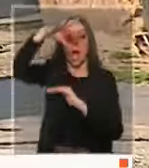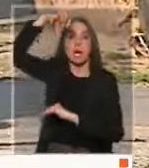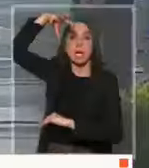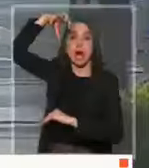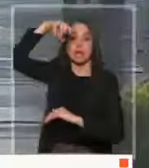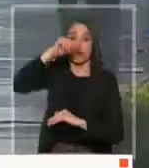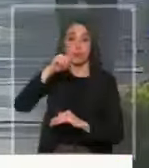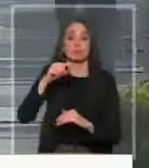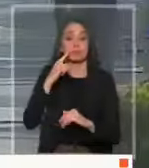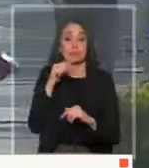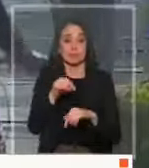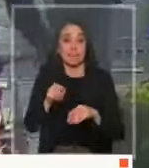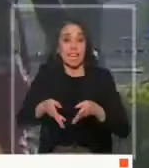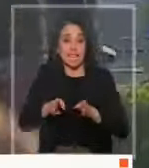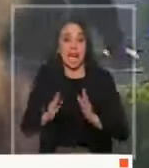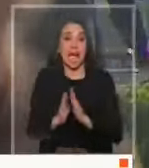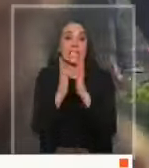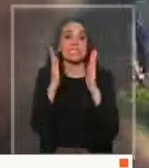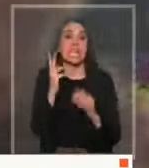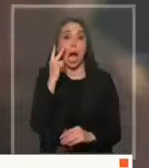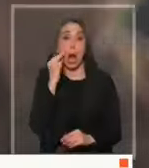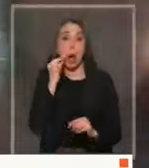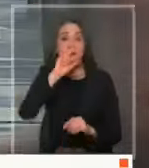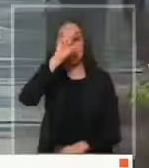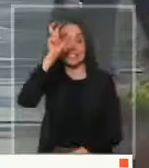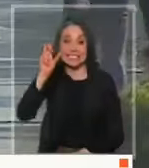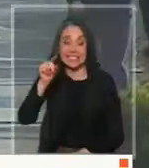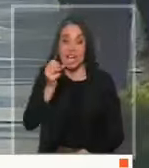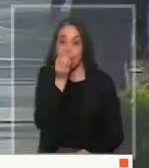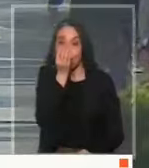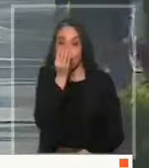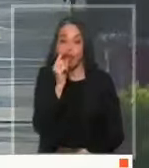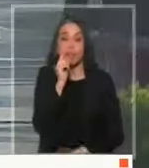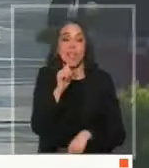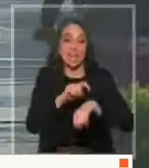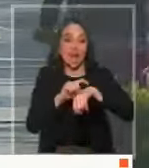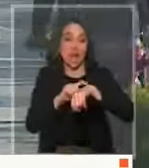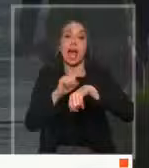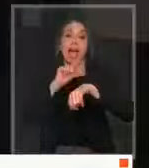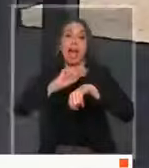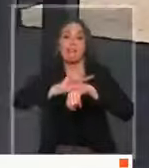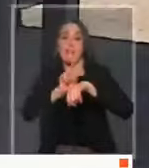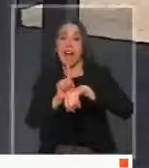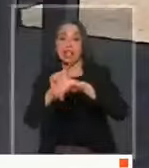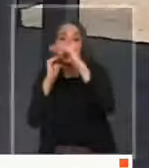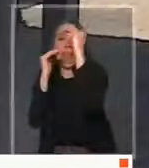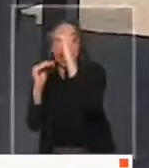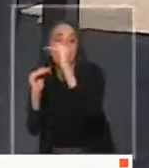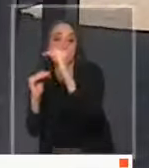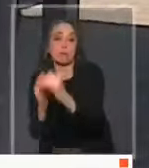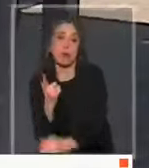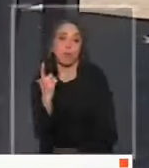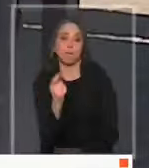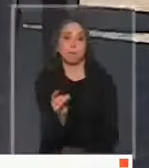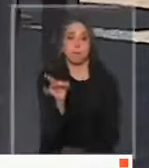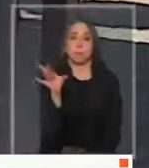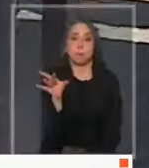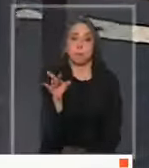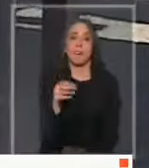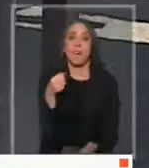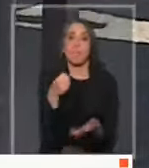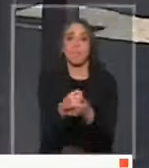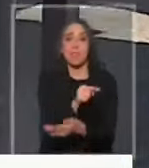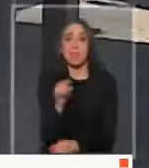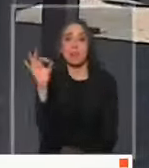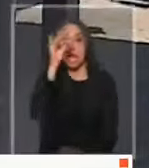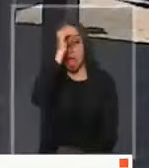límites de velocidad en la calle San José de la Estrella, en la Florida, ya no se respetan. Mucha velocidad, sobre todo los fines de semana, es peor